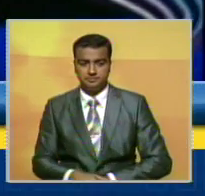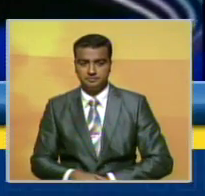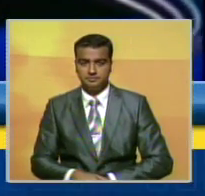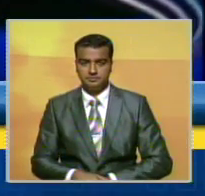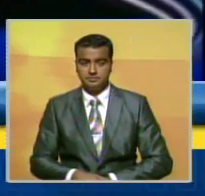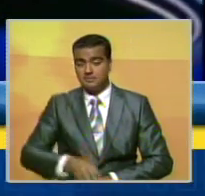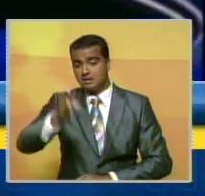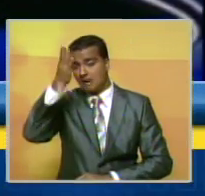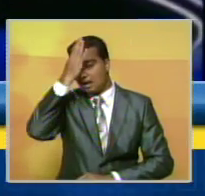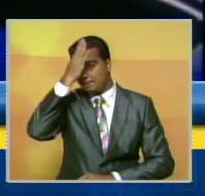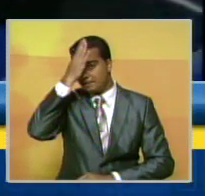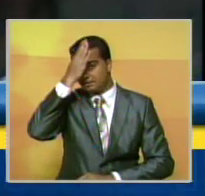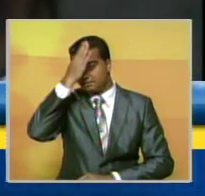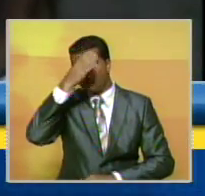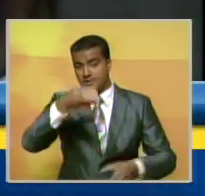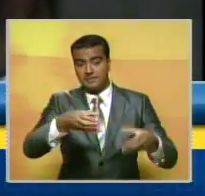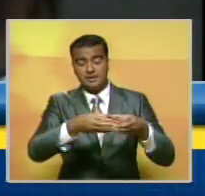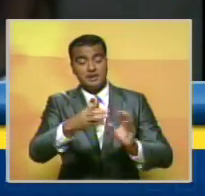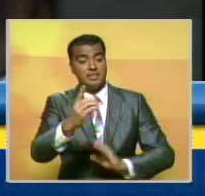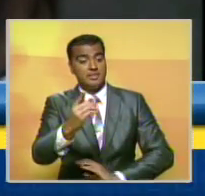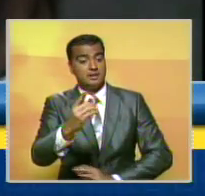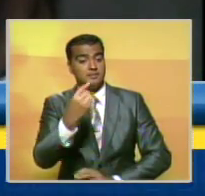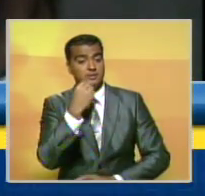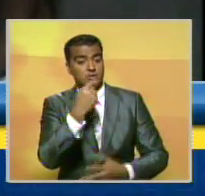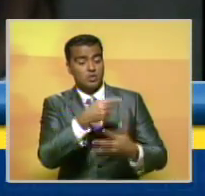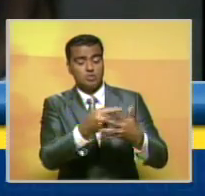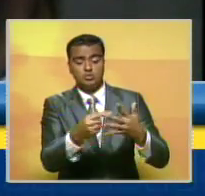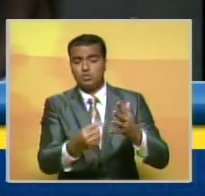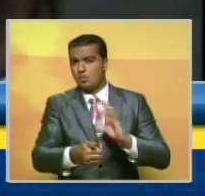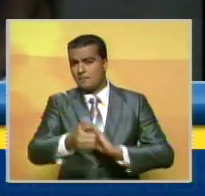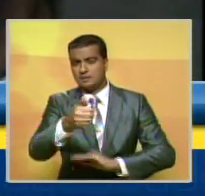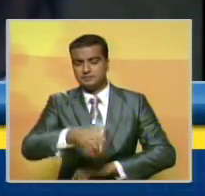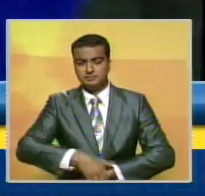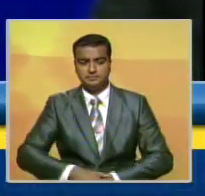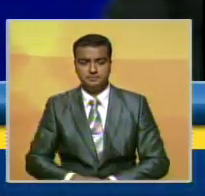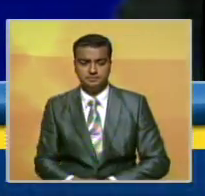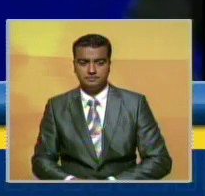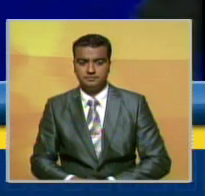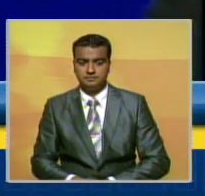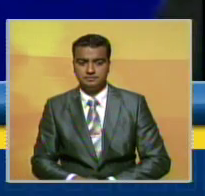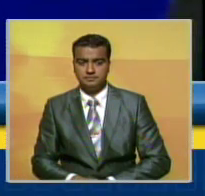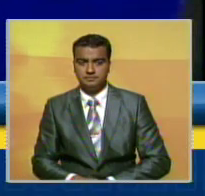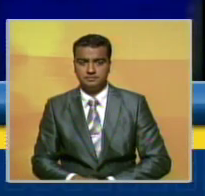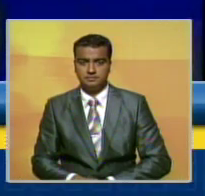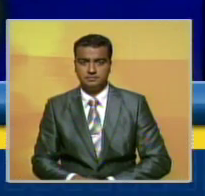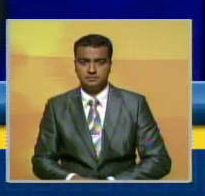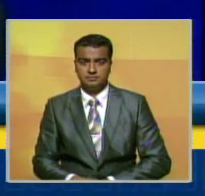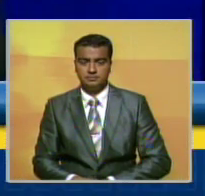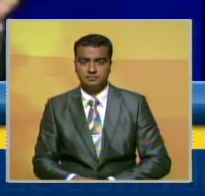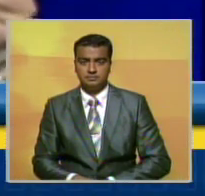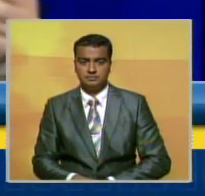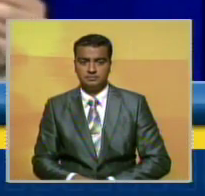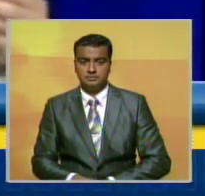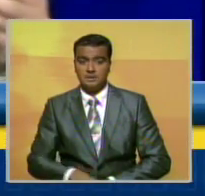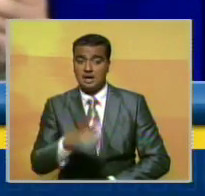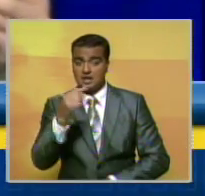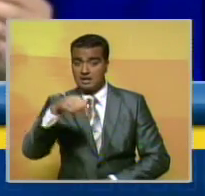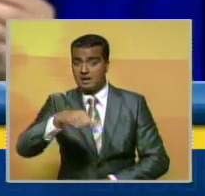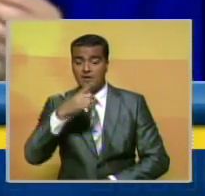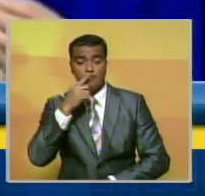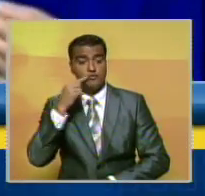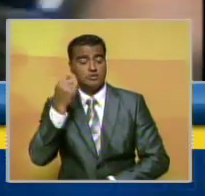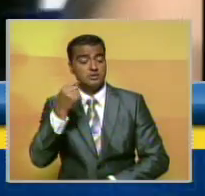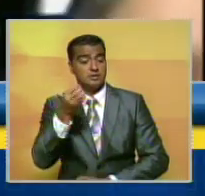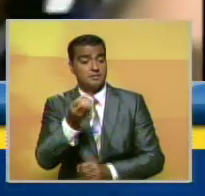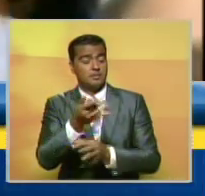Además, Alemania se medirá en el grupo D, Irlanda, Polonia, Escocia, Georgia y Gibraltar. Por primera vez, la sede, en este caso Francia, jugará